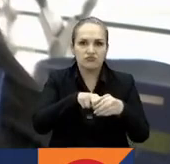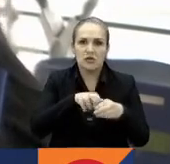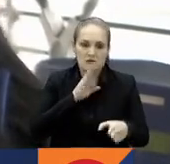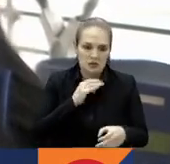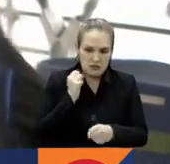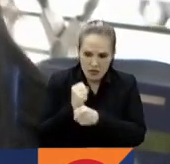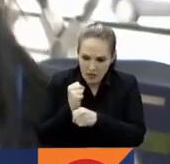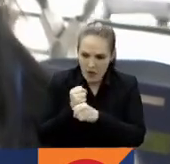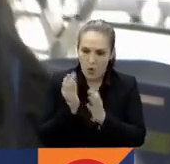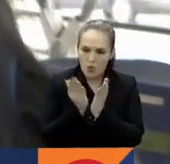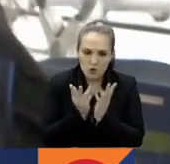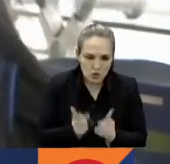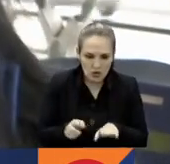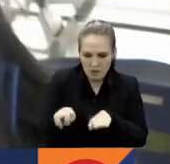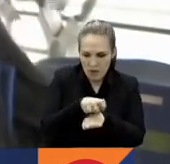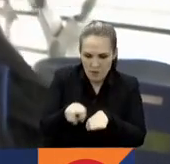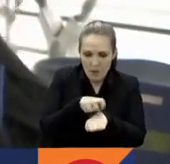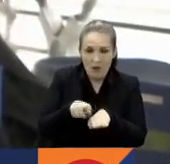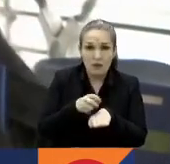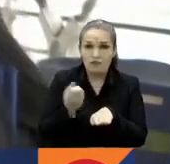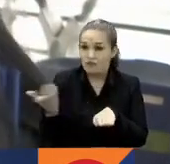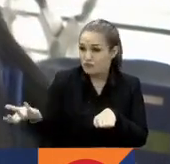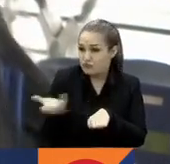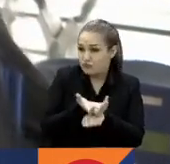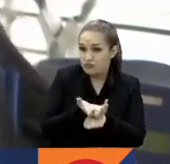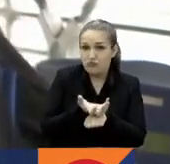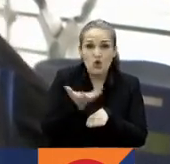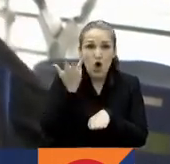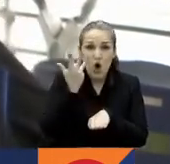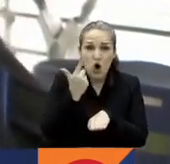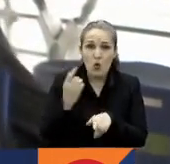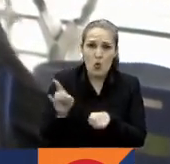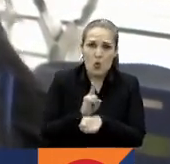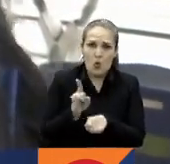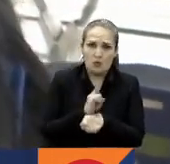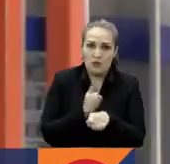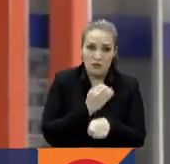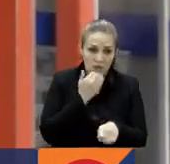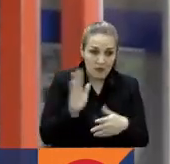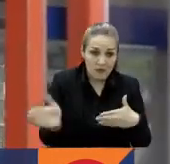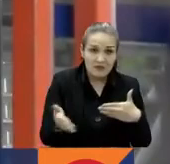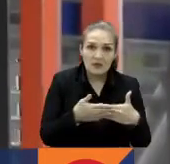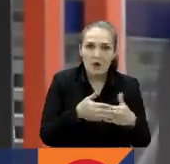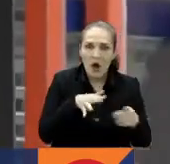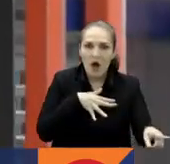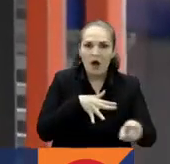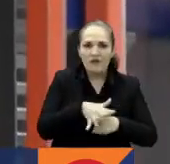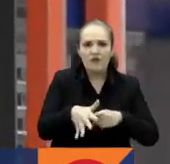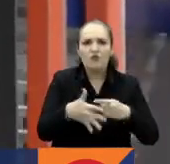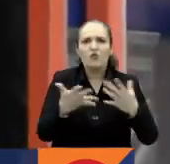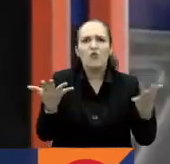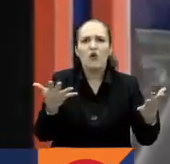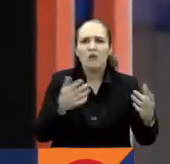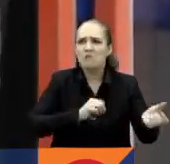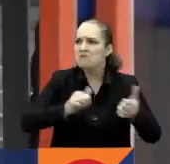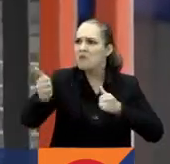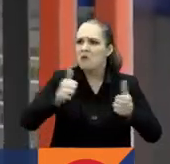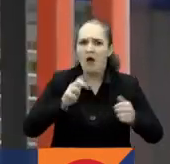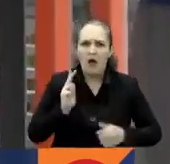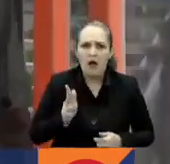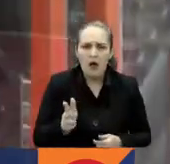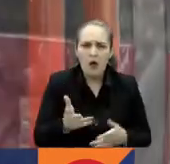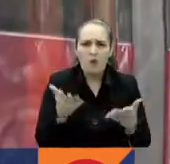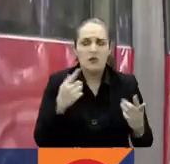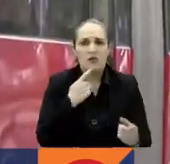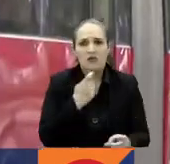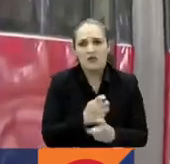trabajadores, estudiantes. Muchas personas se suben a diario en el Transmilenio, entonces afectaría a todo el mundo y sería más